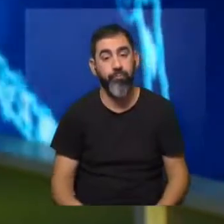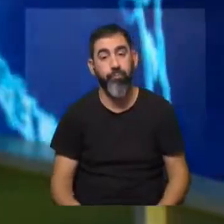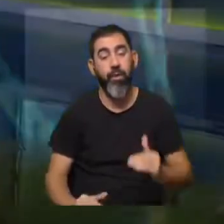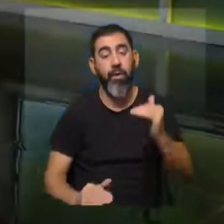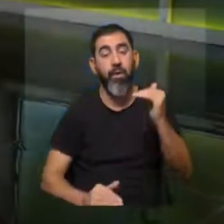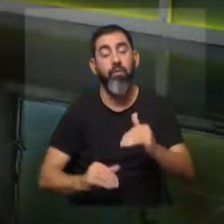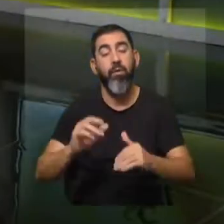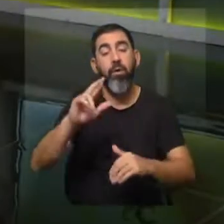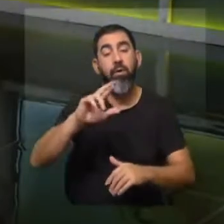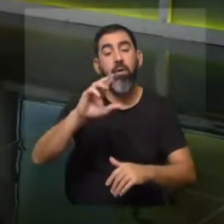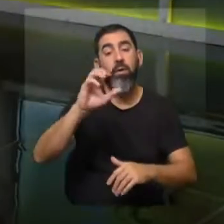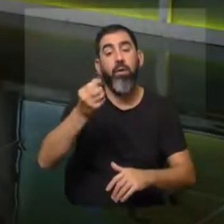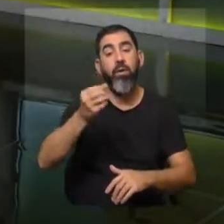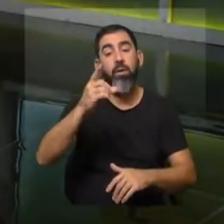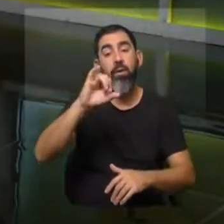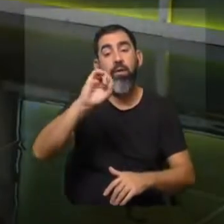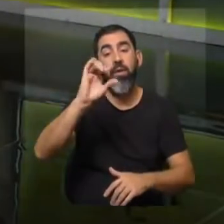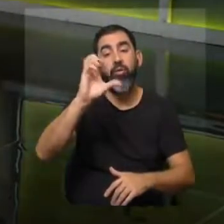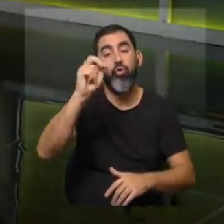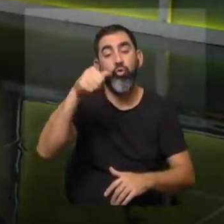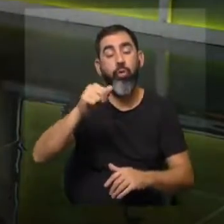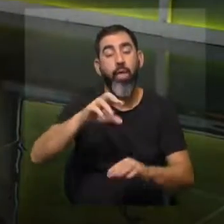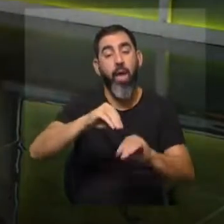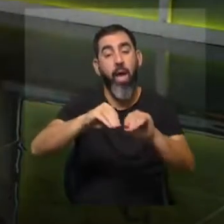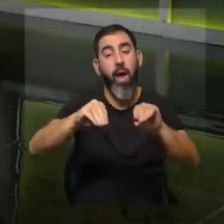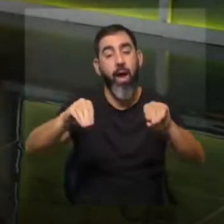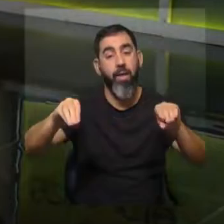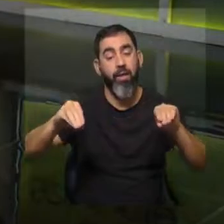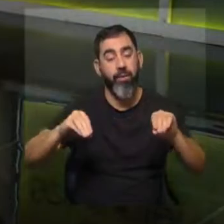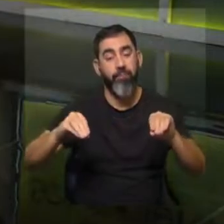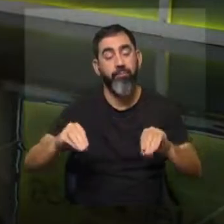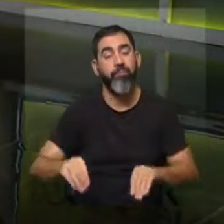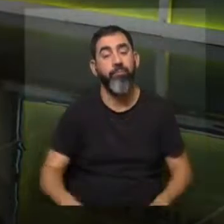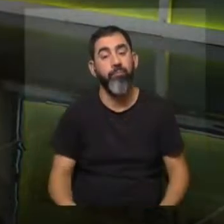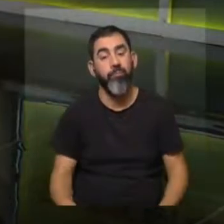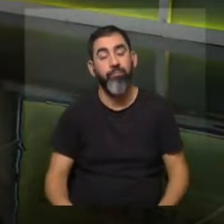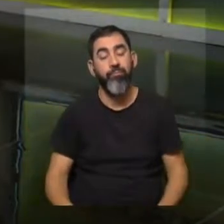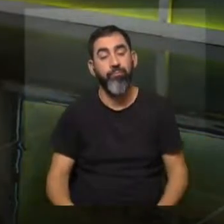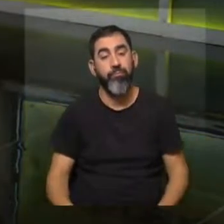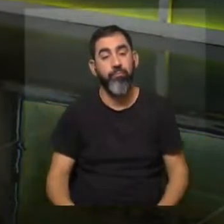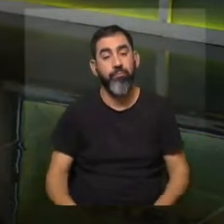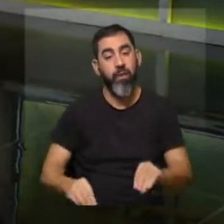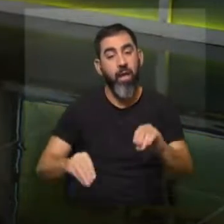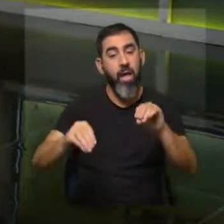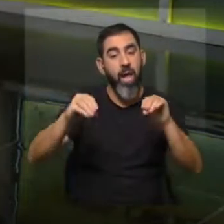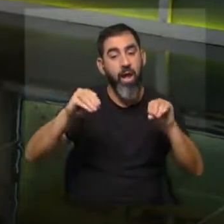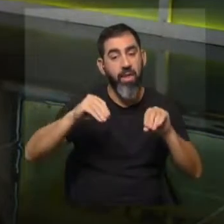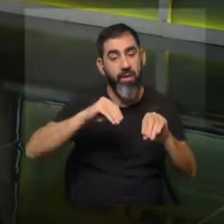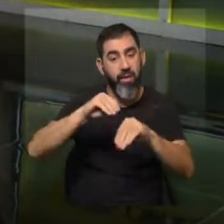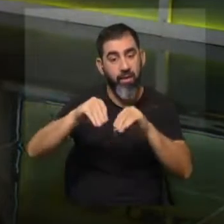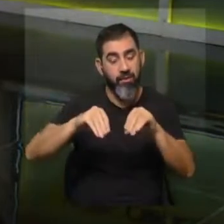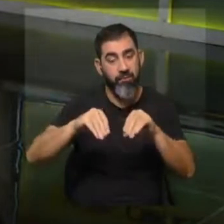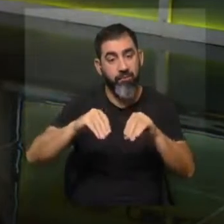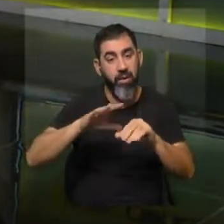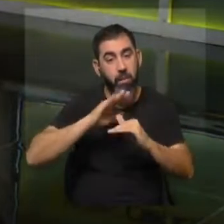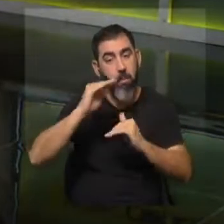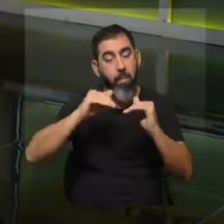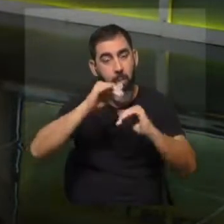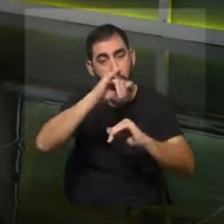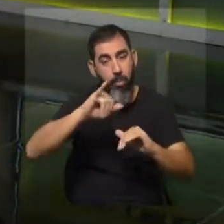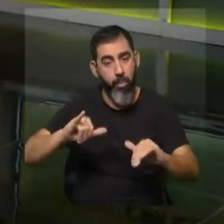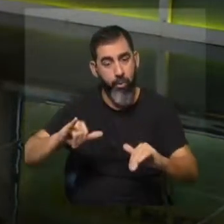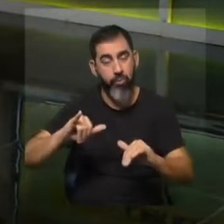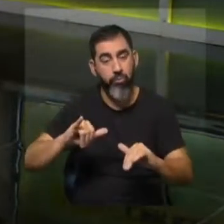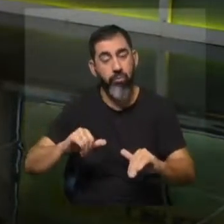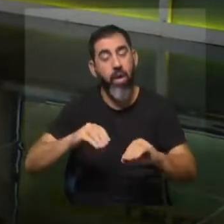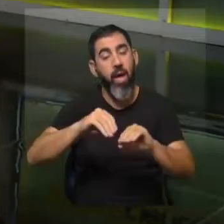de radiación en las arenas, no sé si altos, niveles anormales en todo caso, o superiores a la media, en